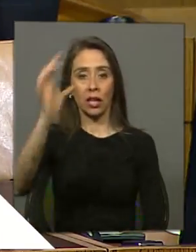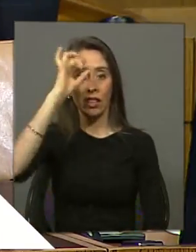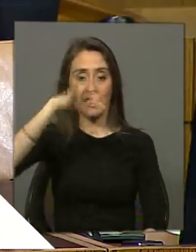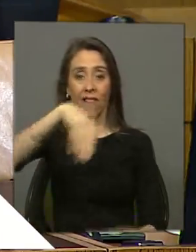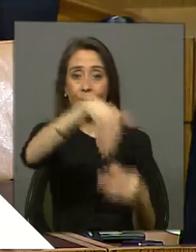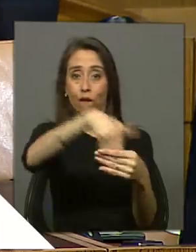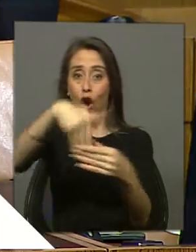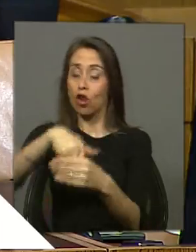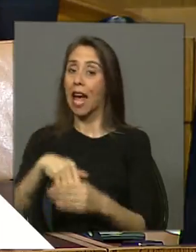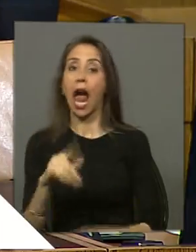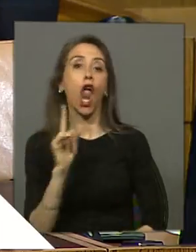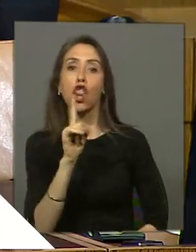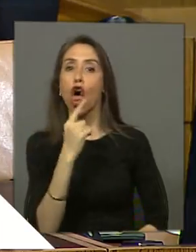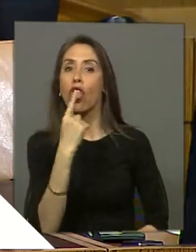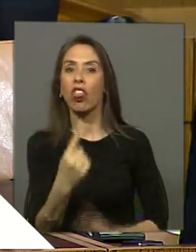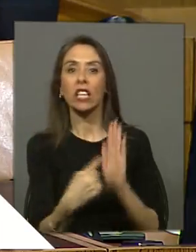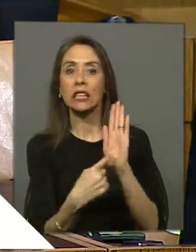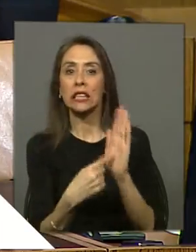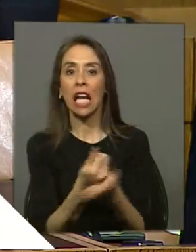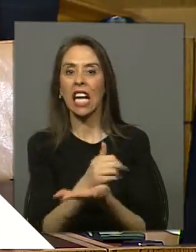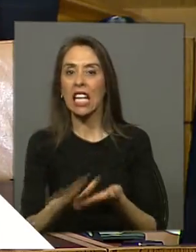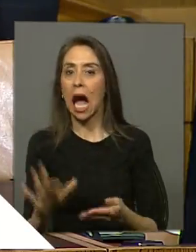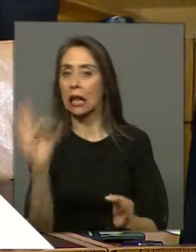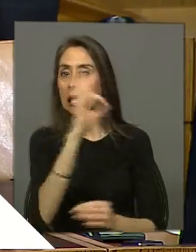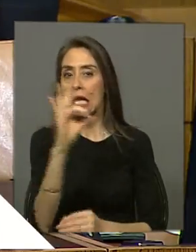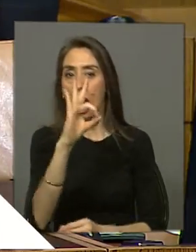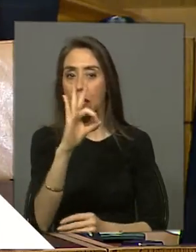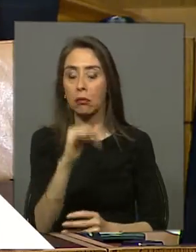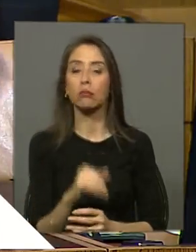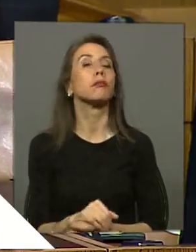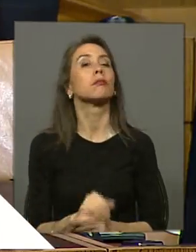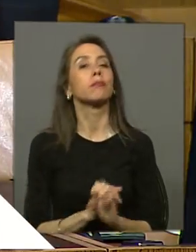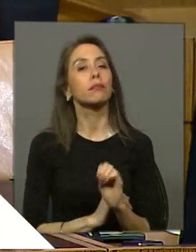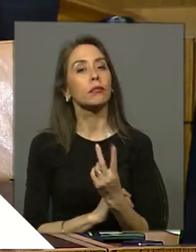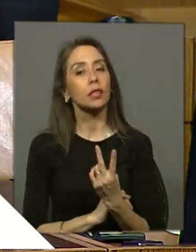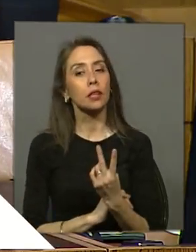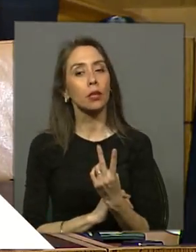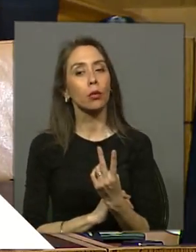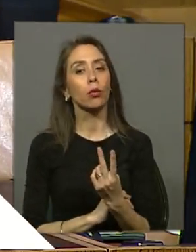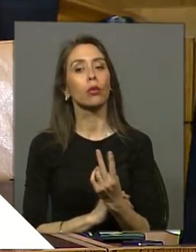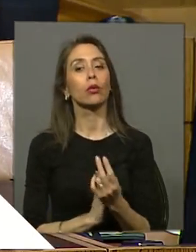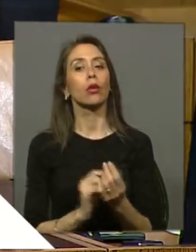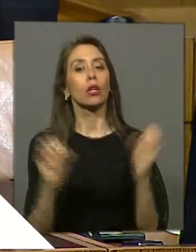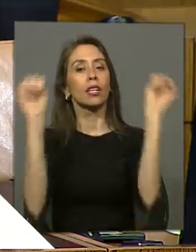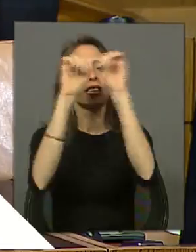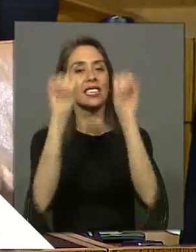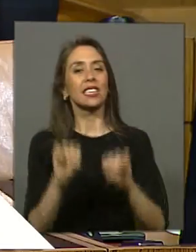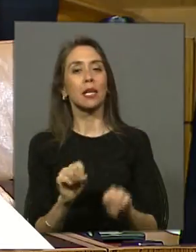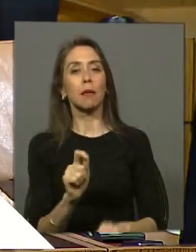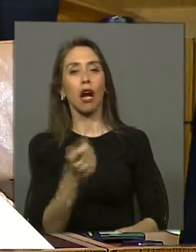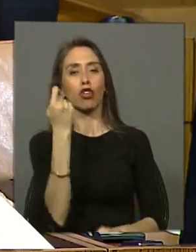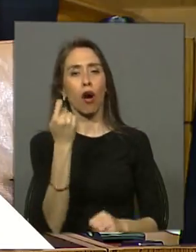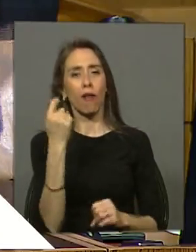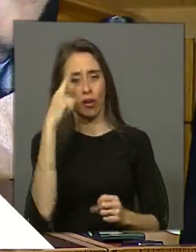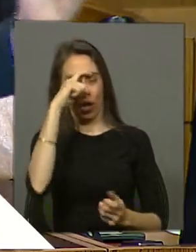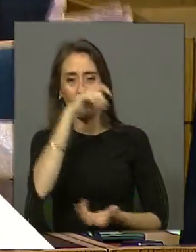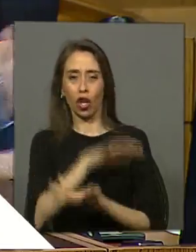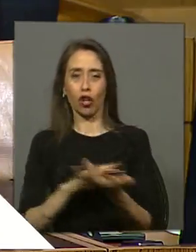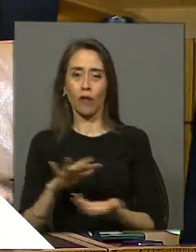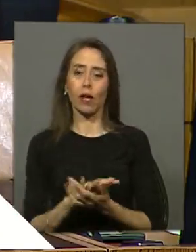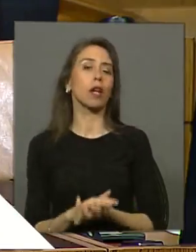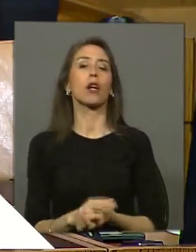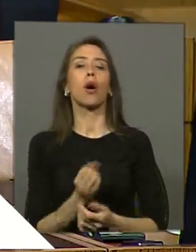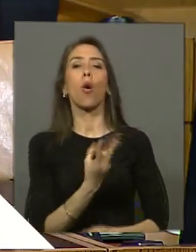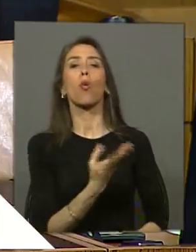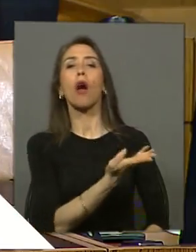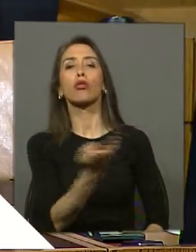cómo estamos votando segundo establece un sistema de cobro que es engorroso cuántos